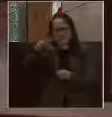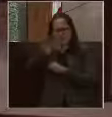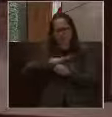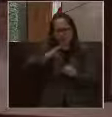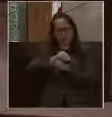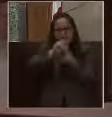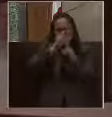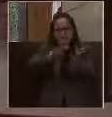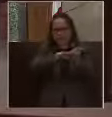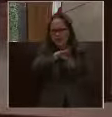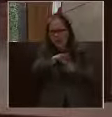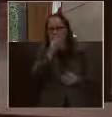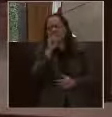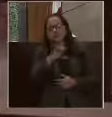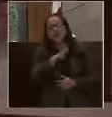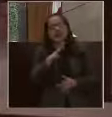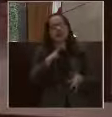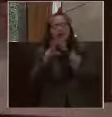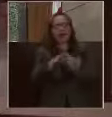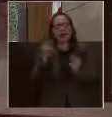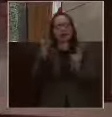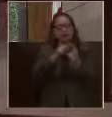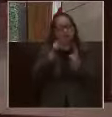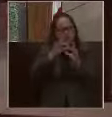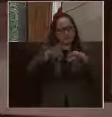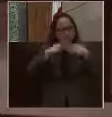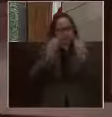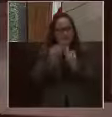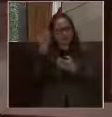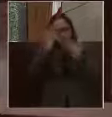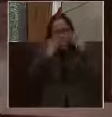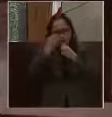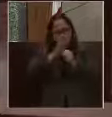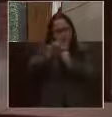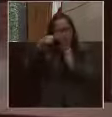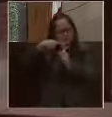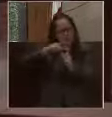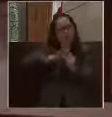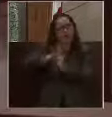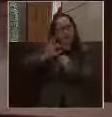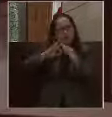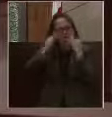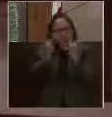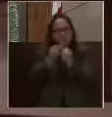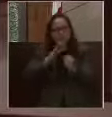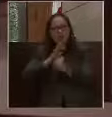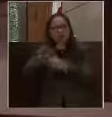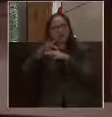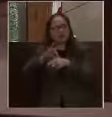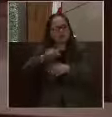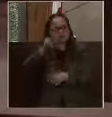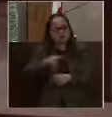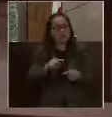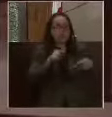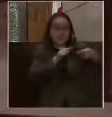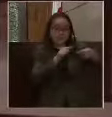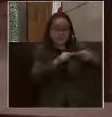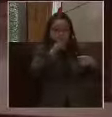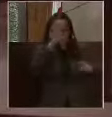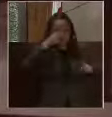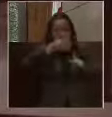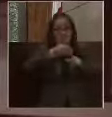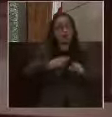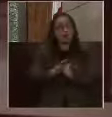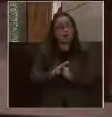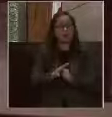calumnia, estableciendo los dos elementos que normalmente se estudian, el elemento objetivo y el subjetivo. El objetivo específicamente, en su